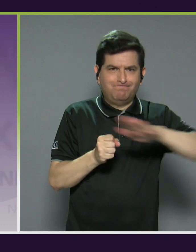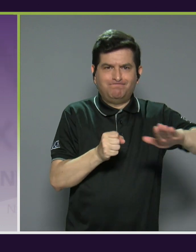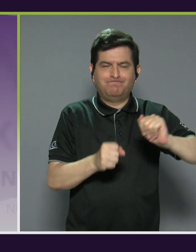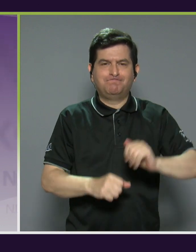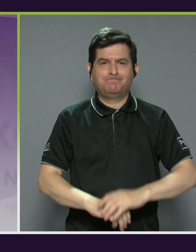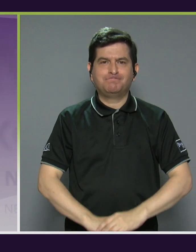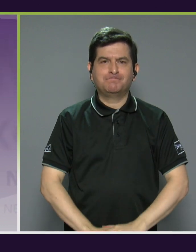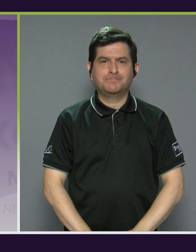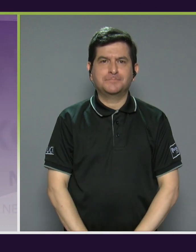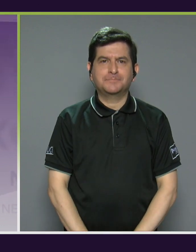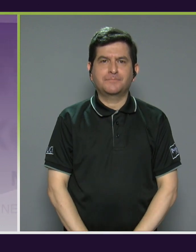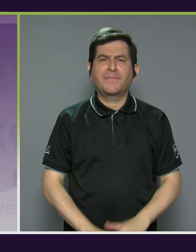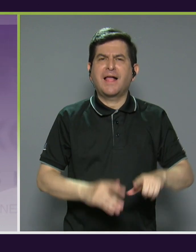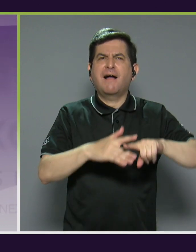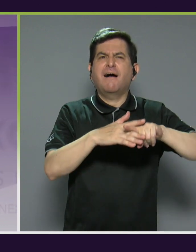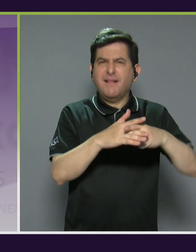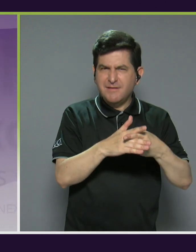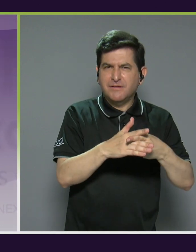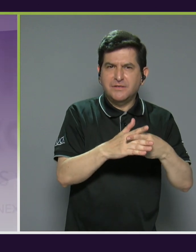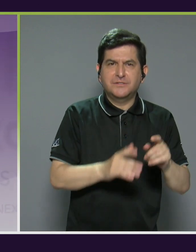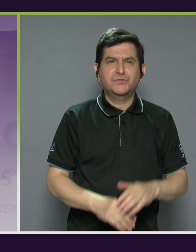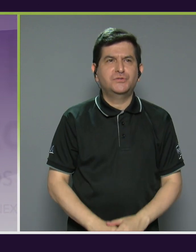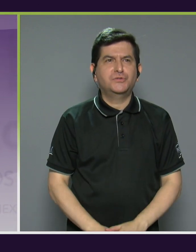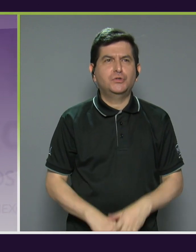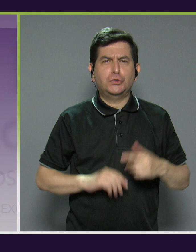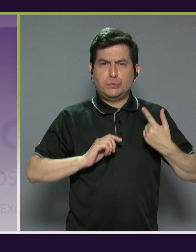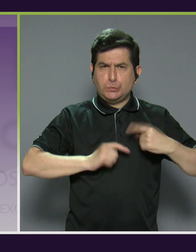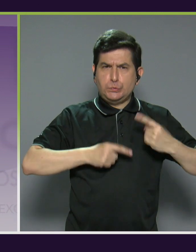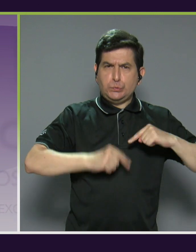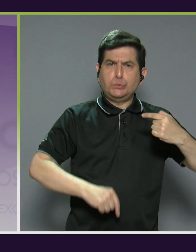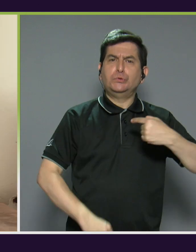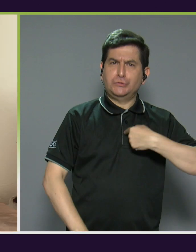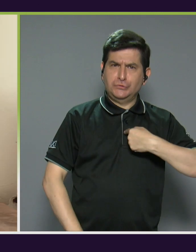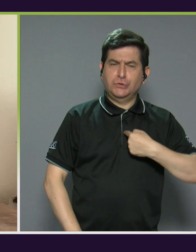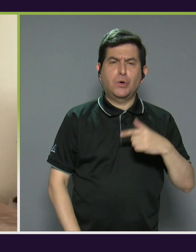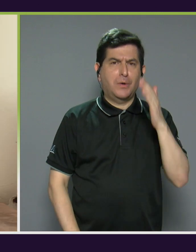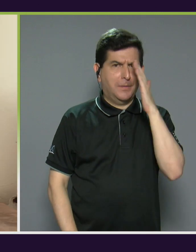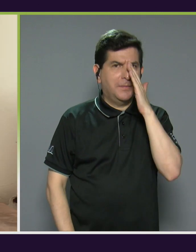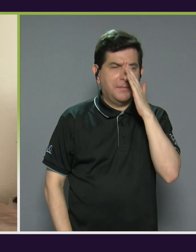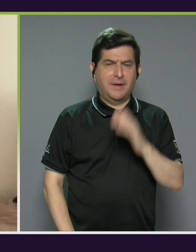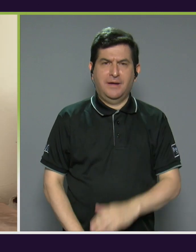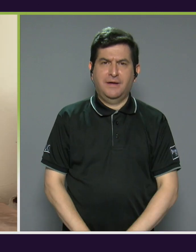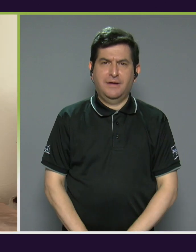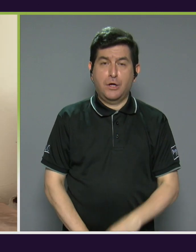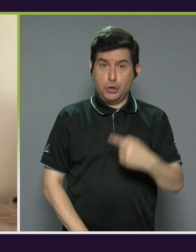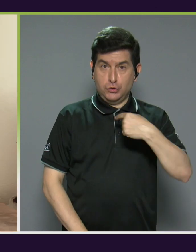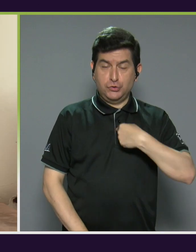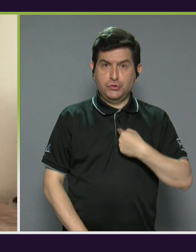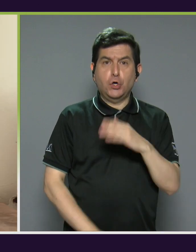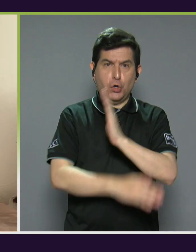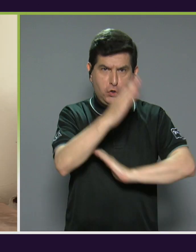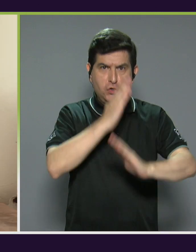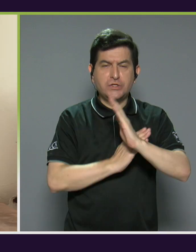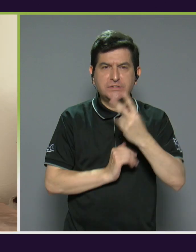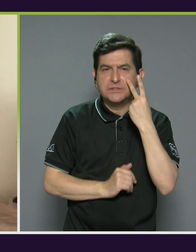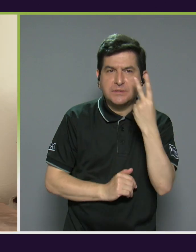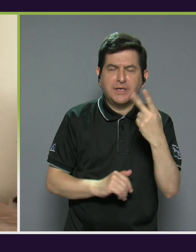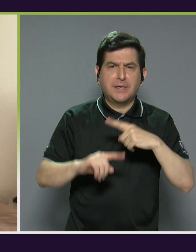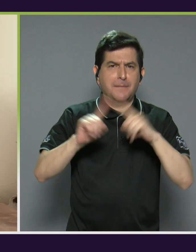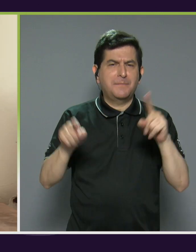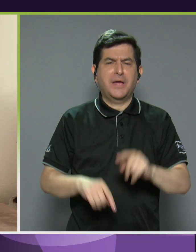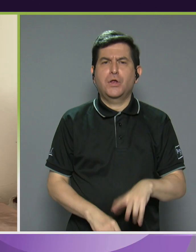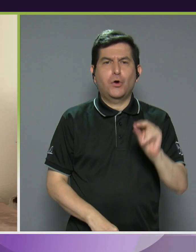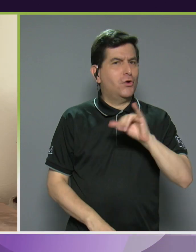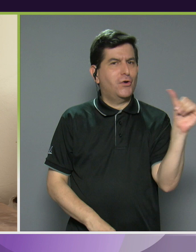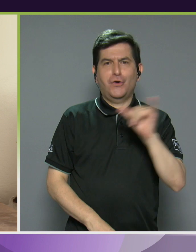discapacidad. Al principio fue muy doloroso para mí como madre, porque aunque yo tengo discapacidad